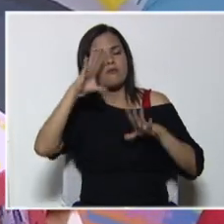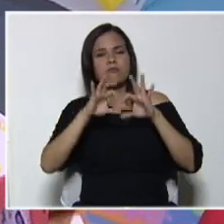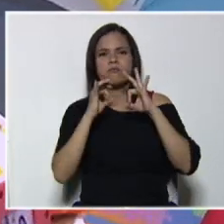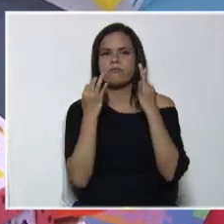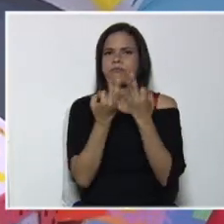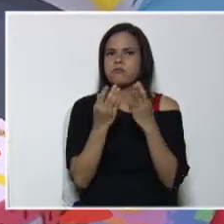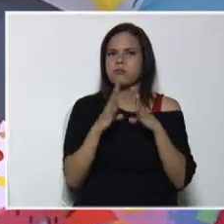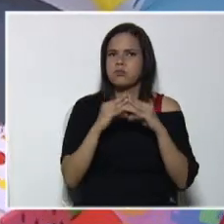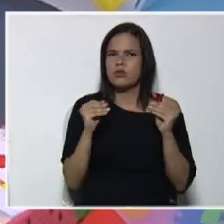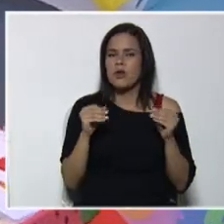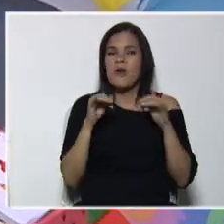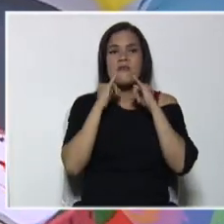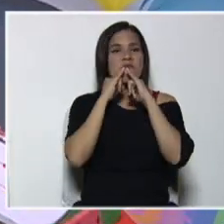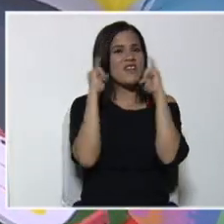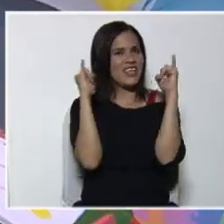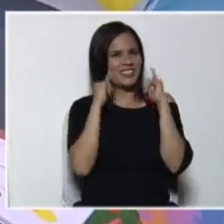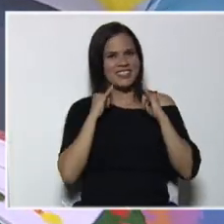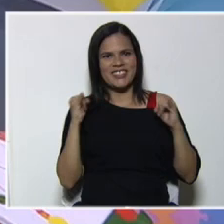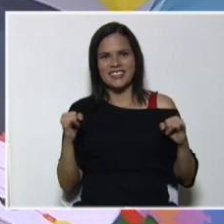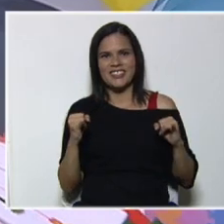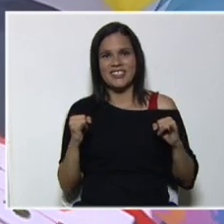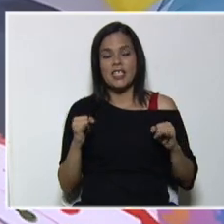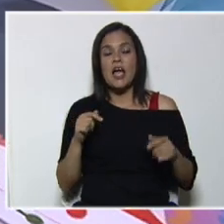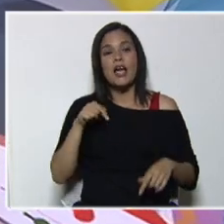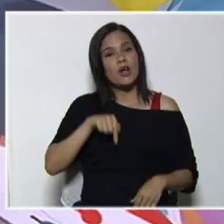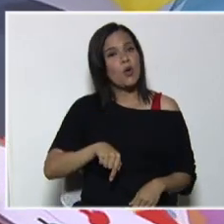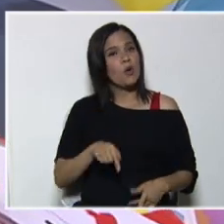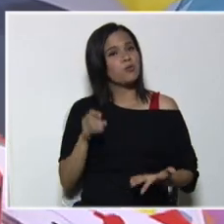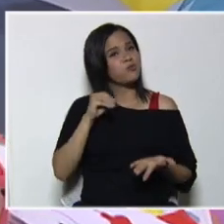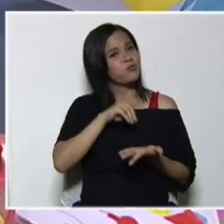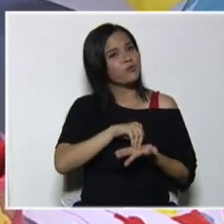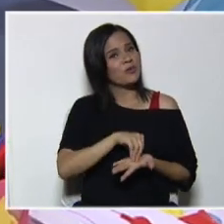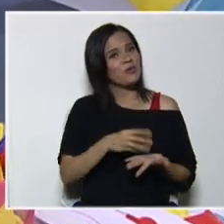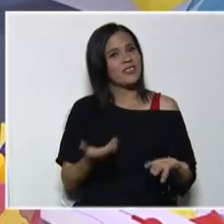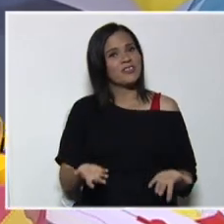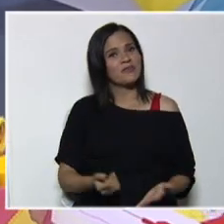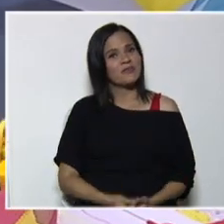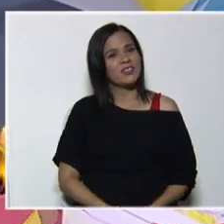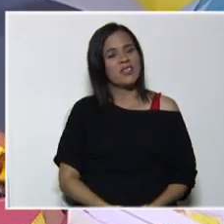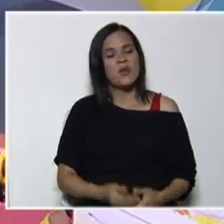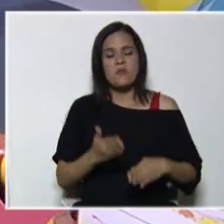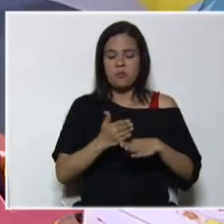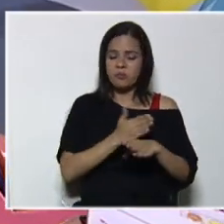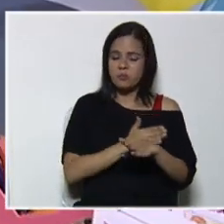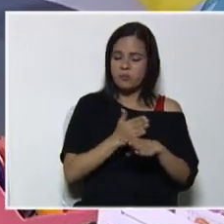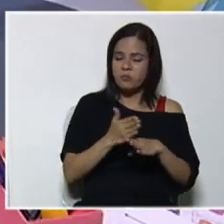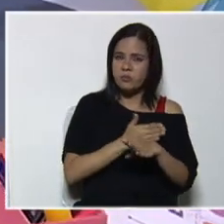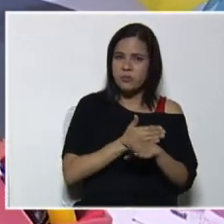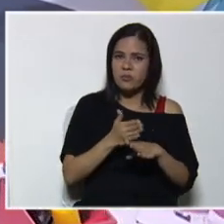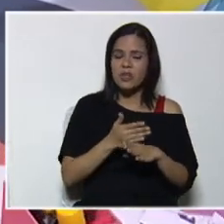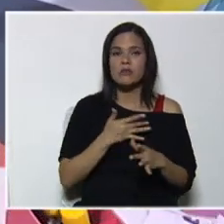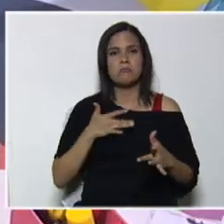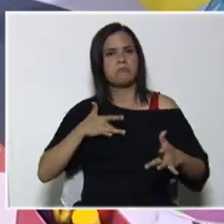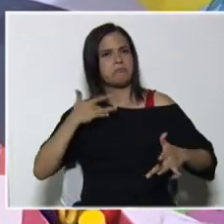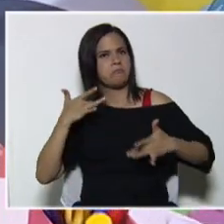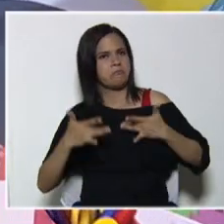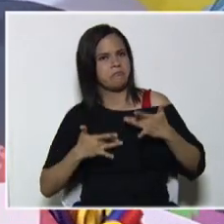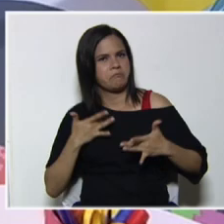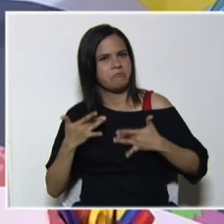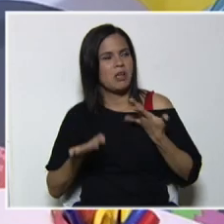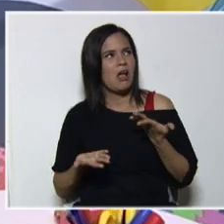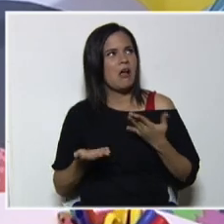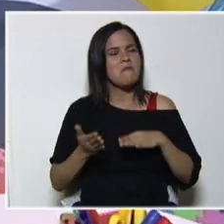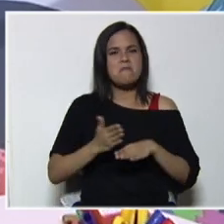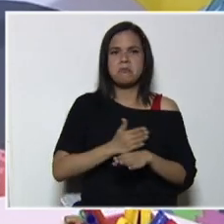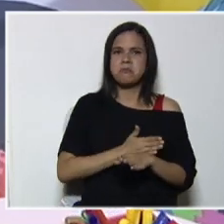general. Muy feliz de estar acá con ustedes nuevamente compartiendo actividades,